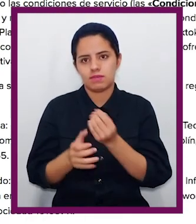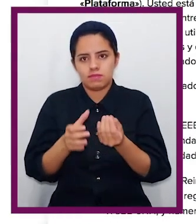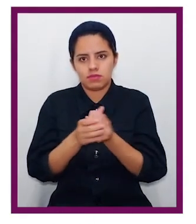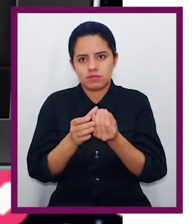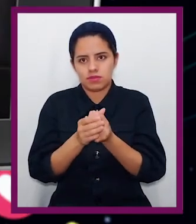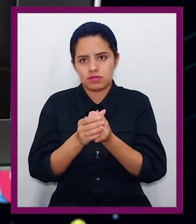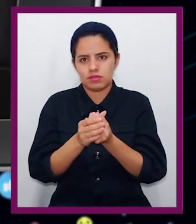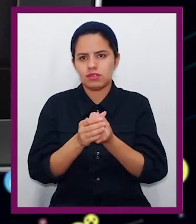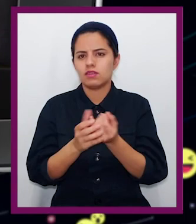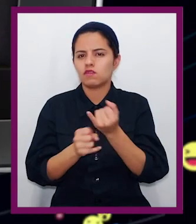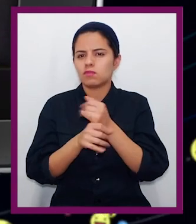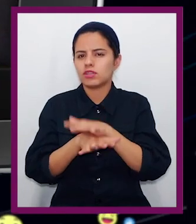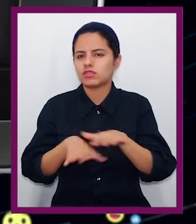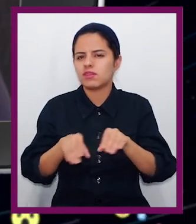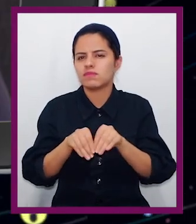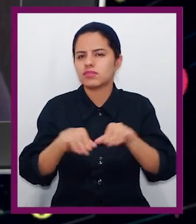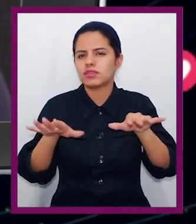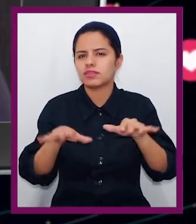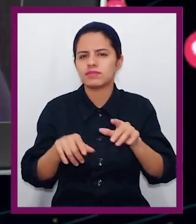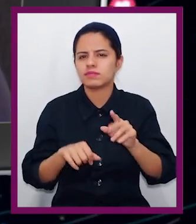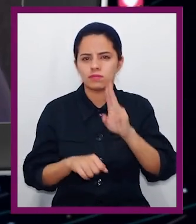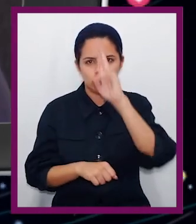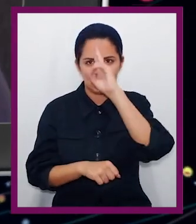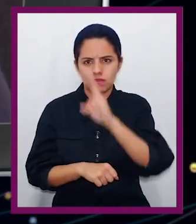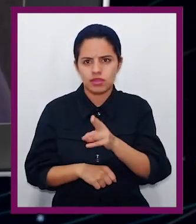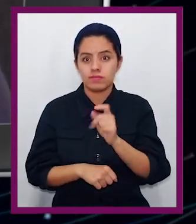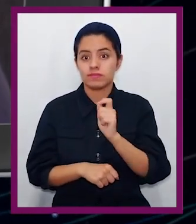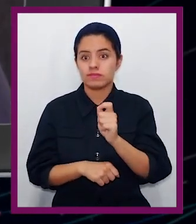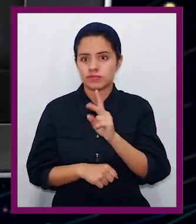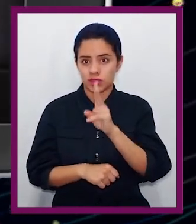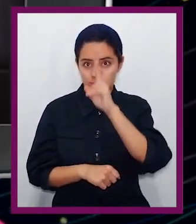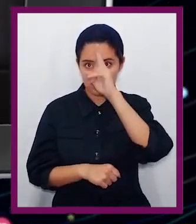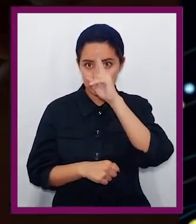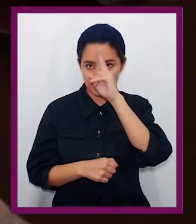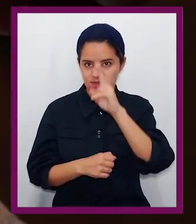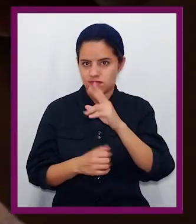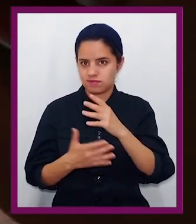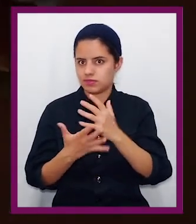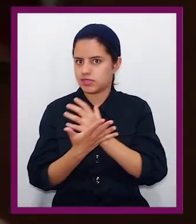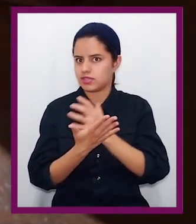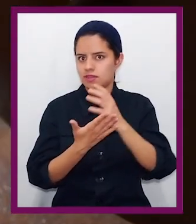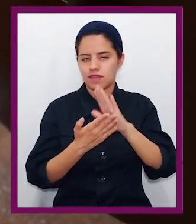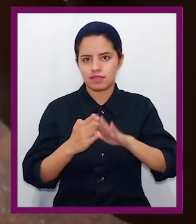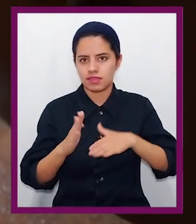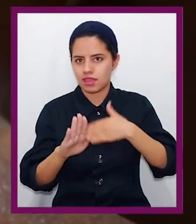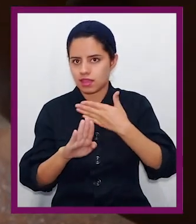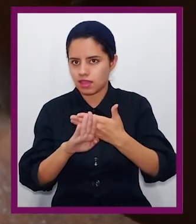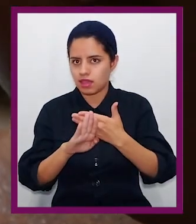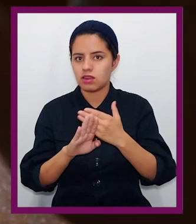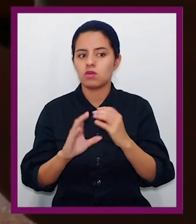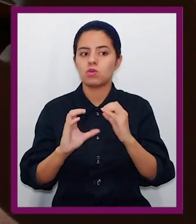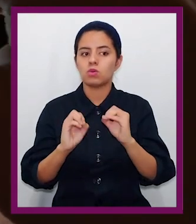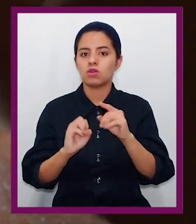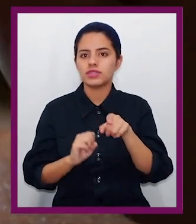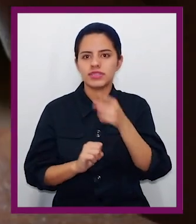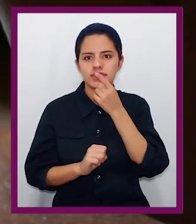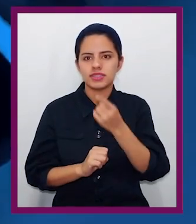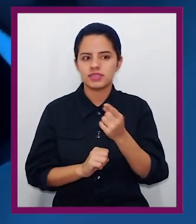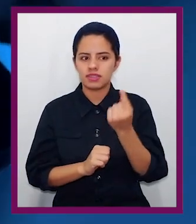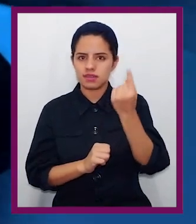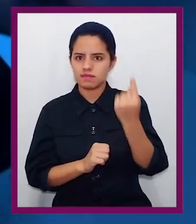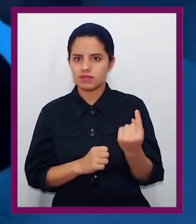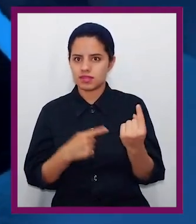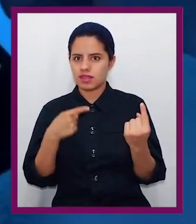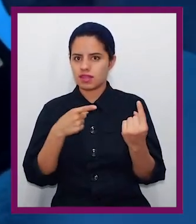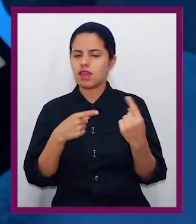no podemos compartir en TikTok. Extremismo violento, declaraciones de intención de infligir violencia física